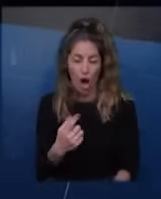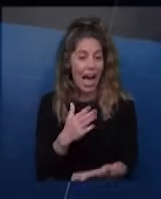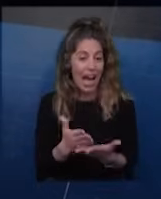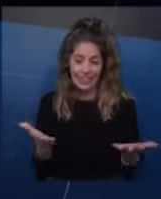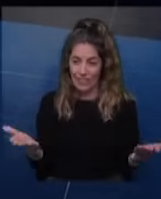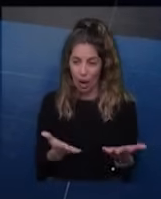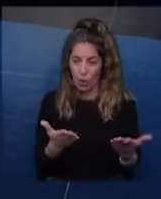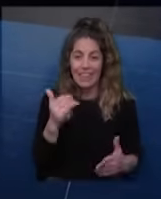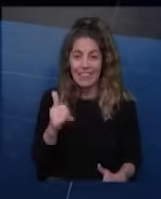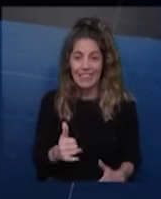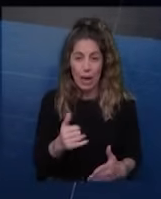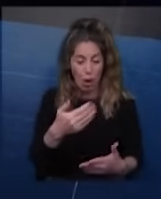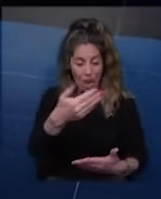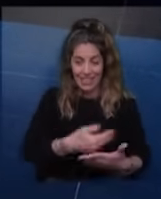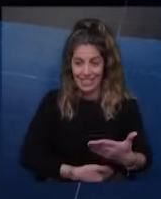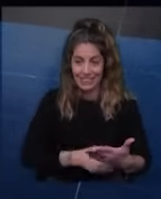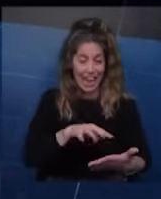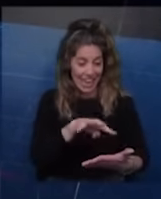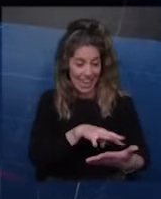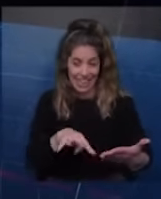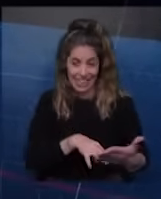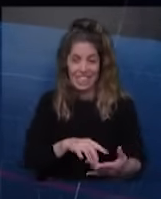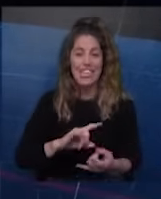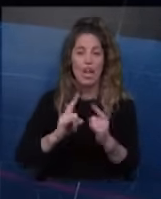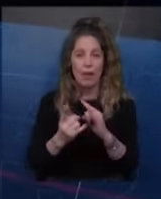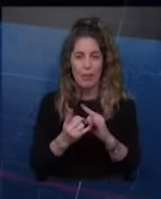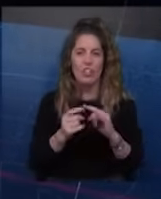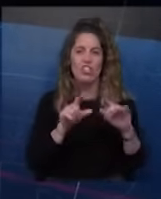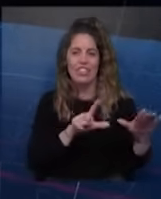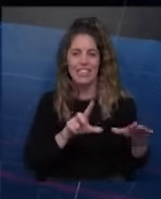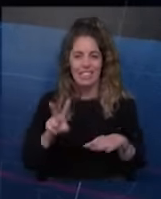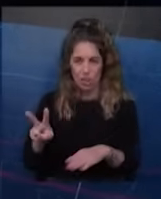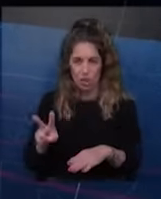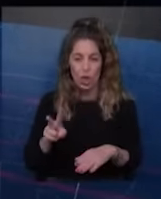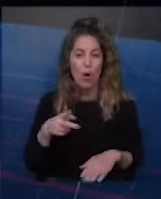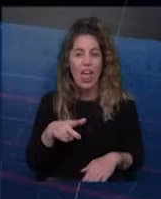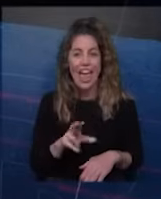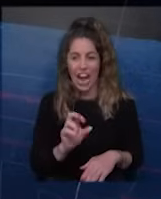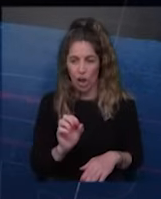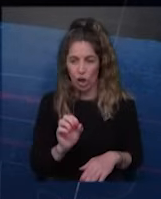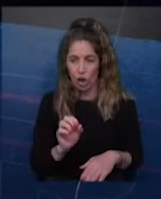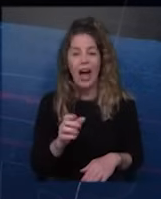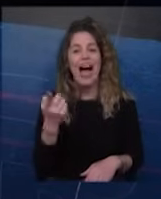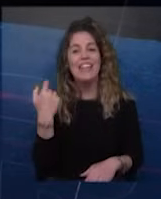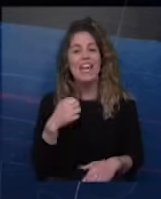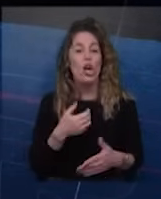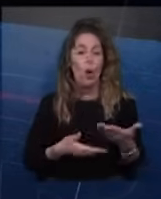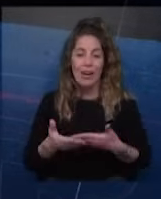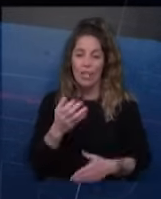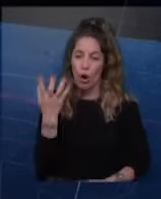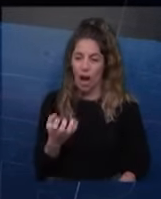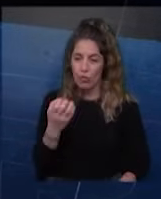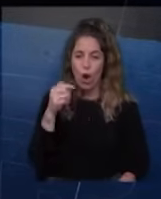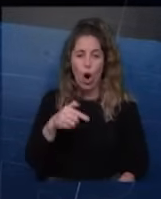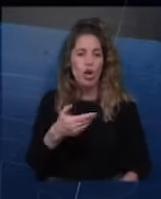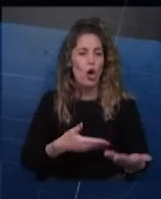momento teníamos las actas que fueron leídas en el parlamento en el 72 por Enrique erro y ayer compartíamos este audio hoy vamos